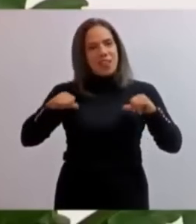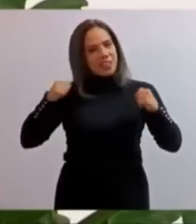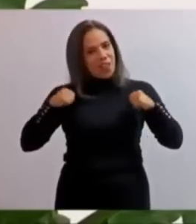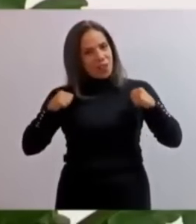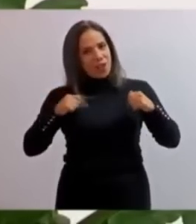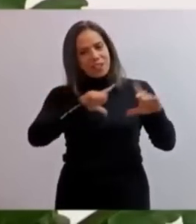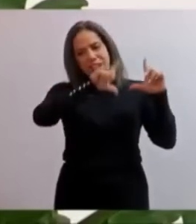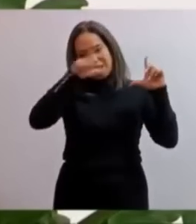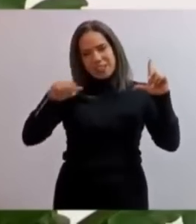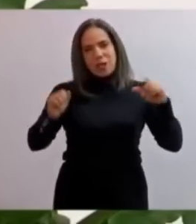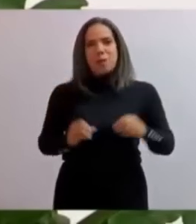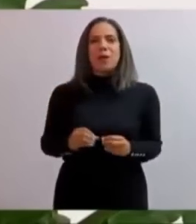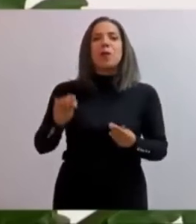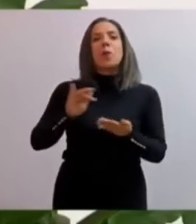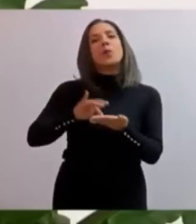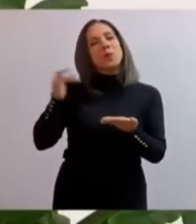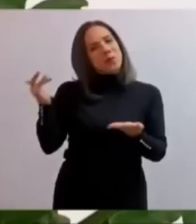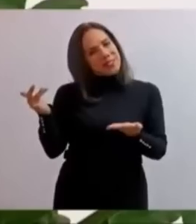país. Muchas gracias.